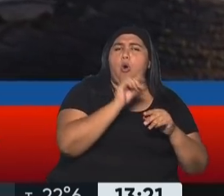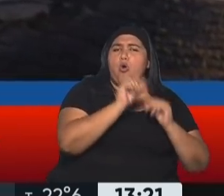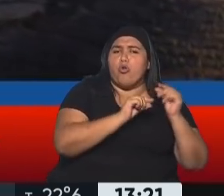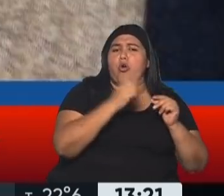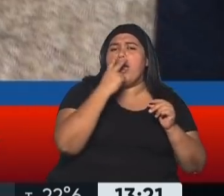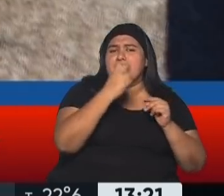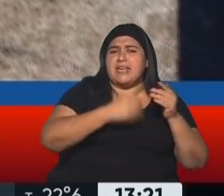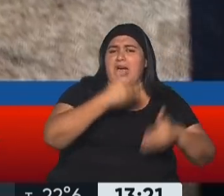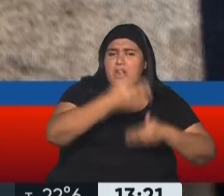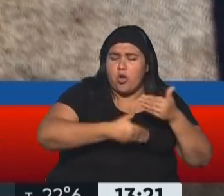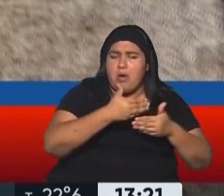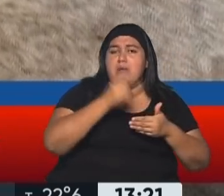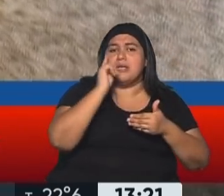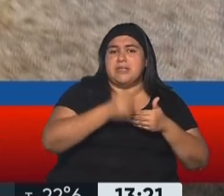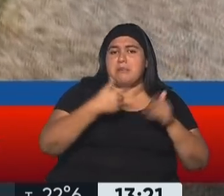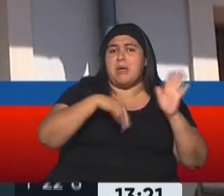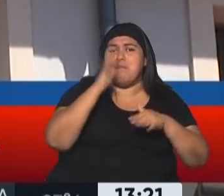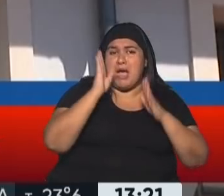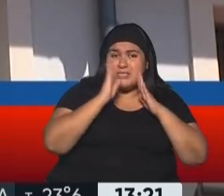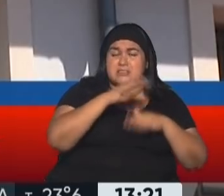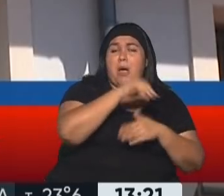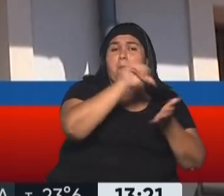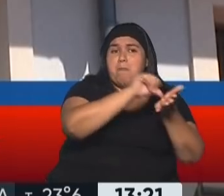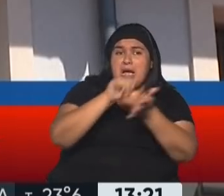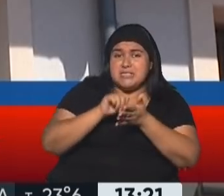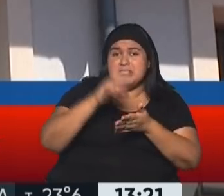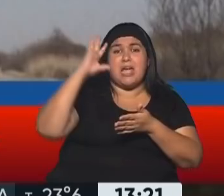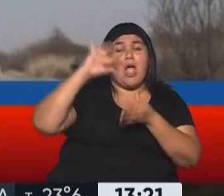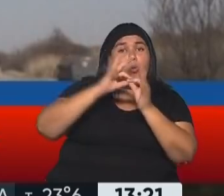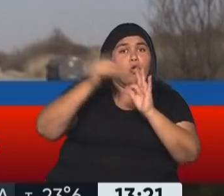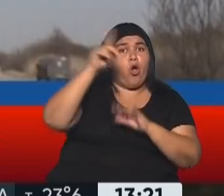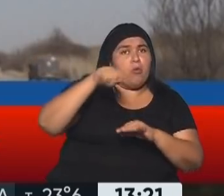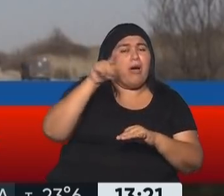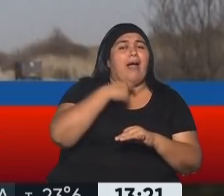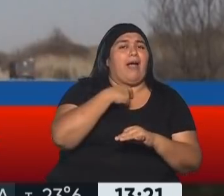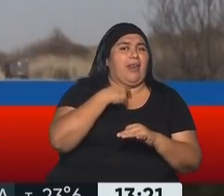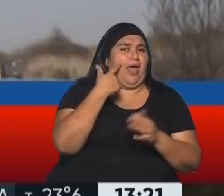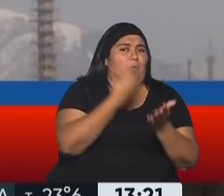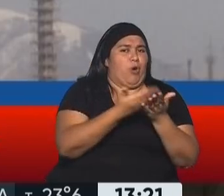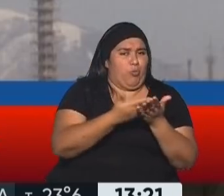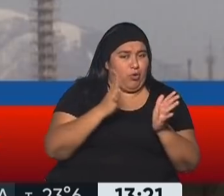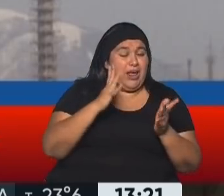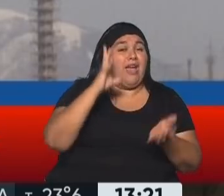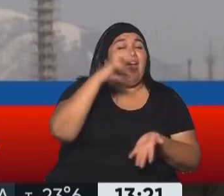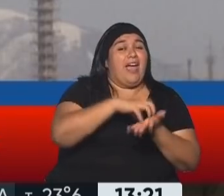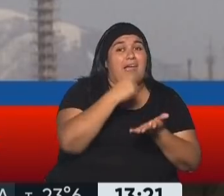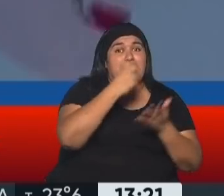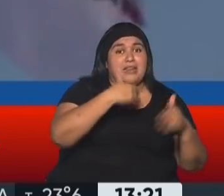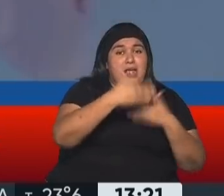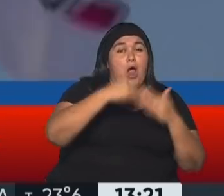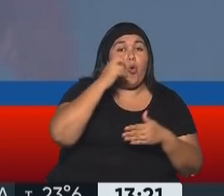de energías renovables y volver a fuentes de las que varios países europeos planeaban prescindir, como la energía nuclear y el